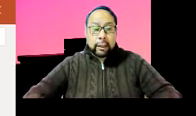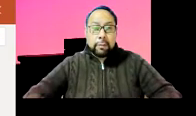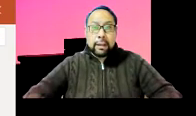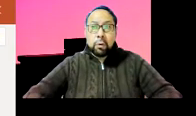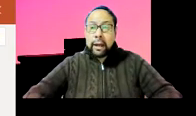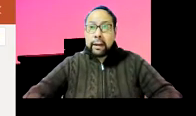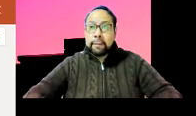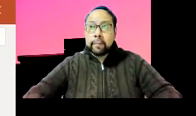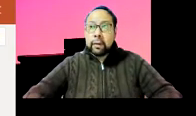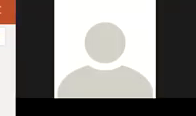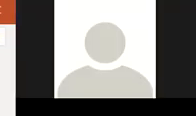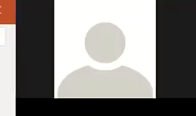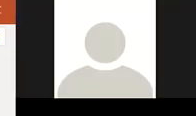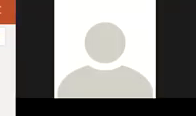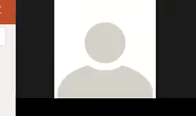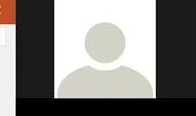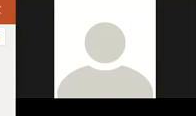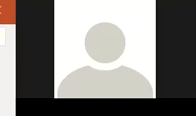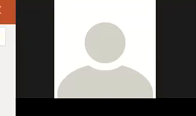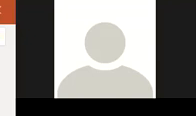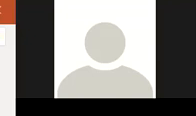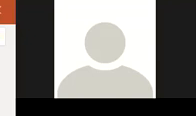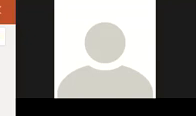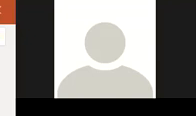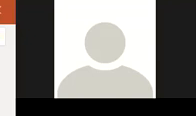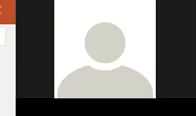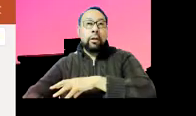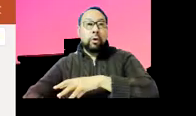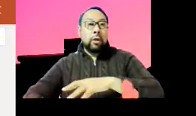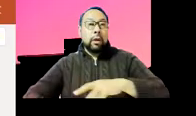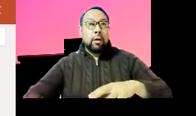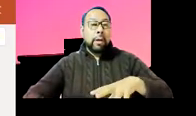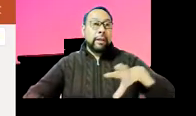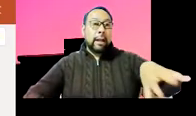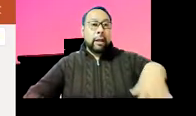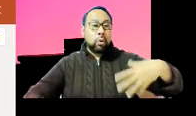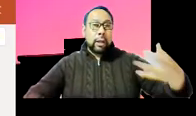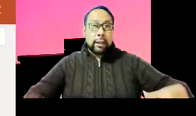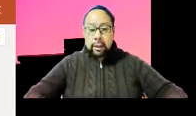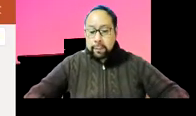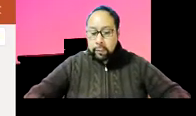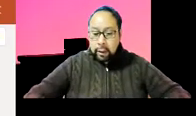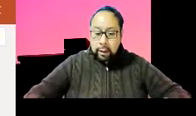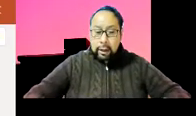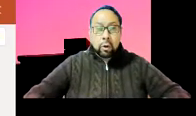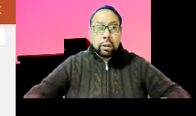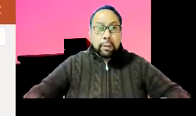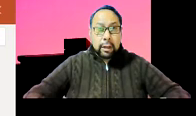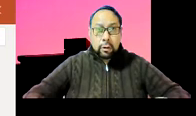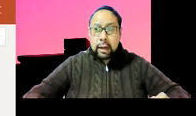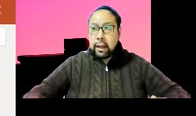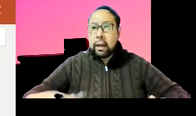afectando la actividad humana y se ve reflejado, obviamente, la naturaleza,